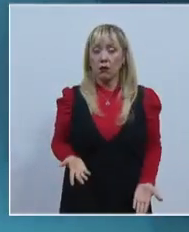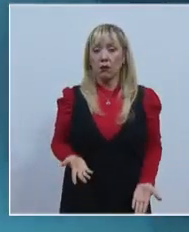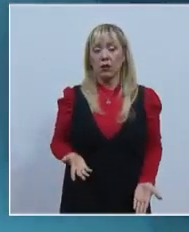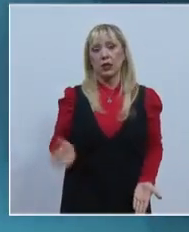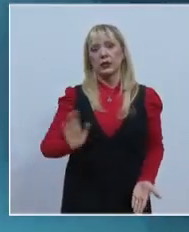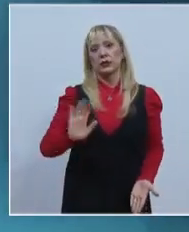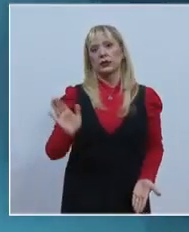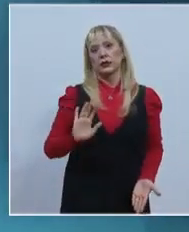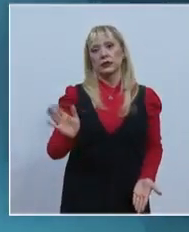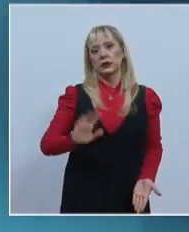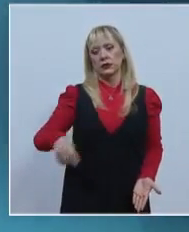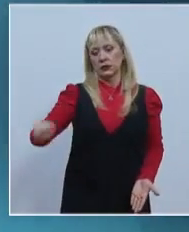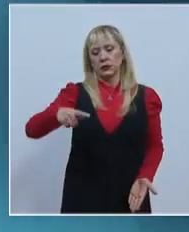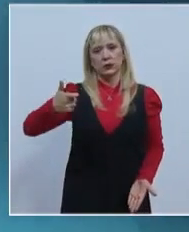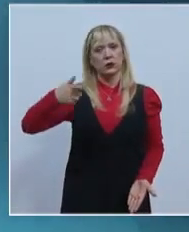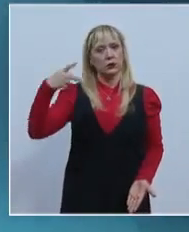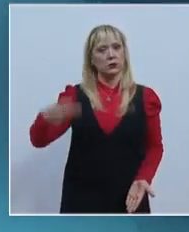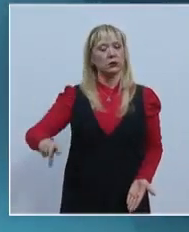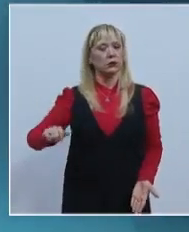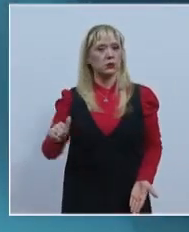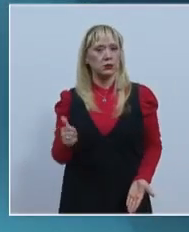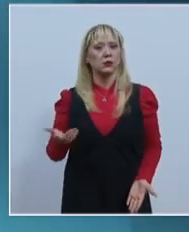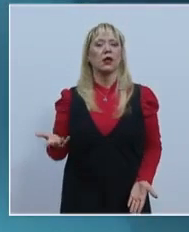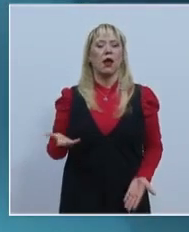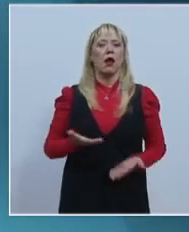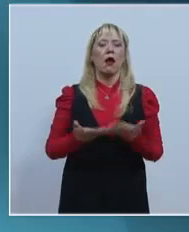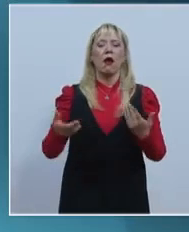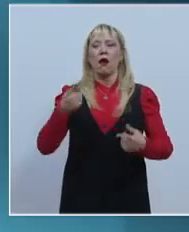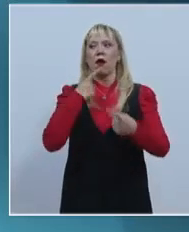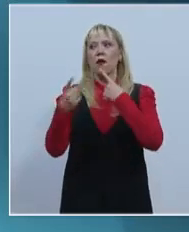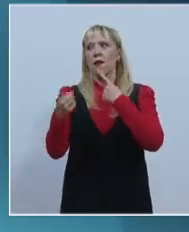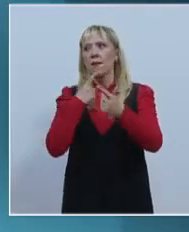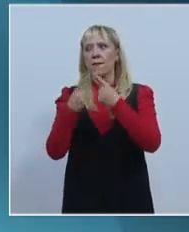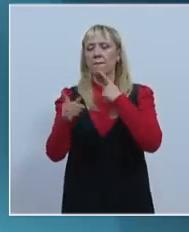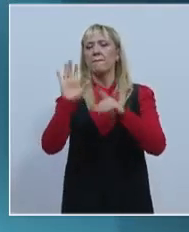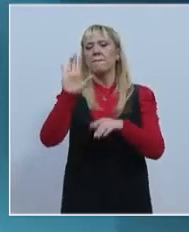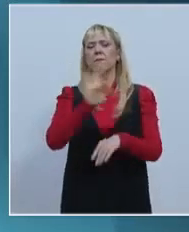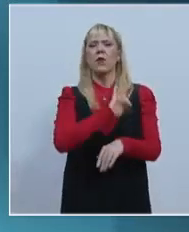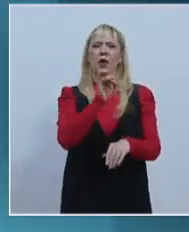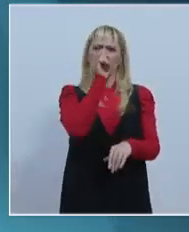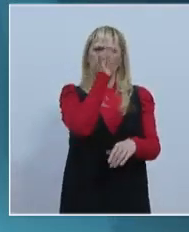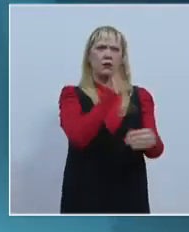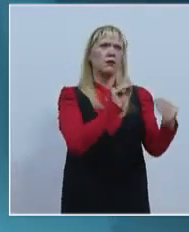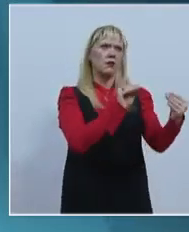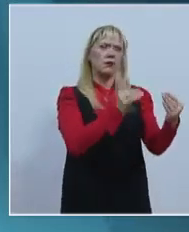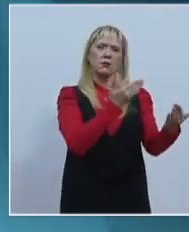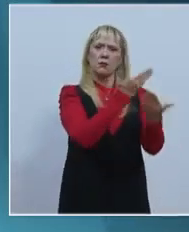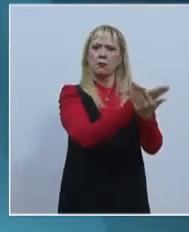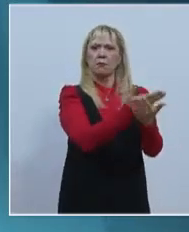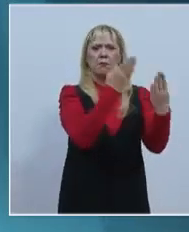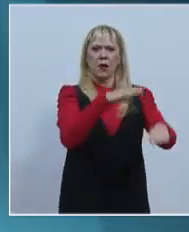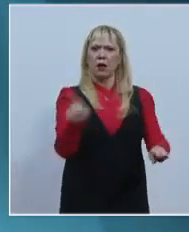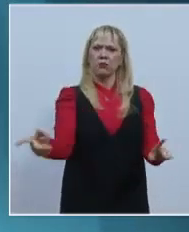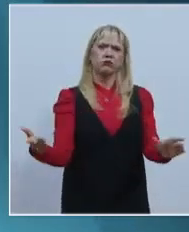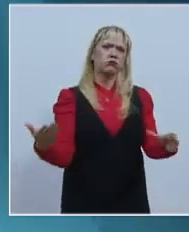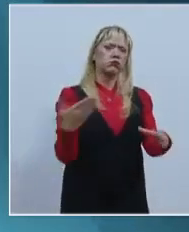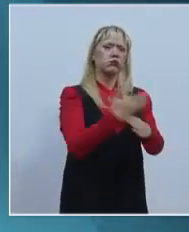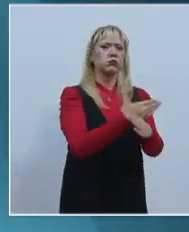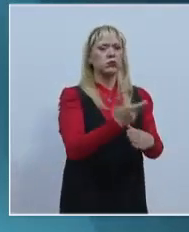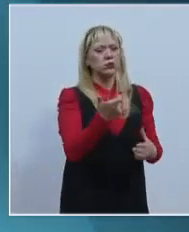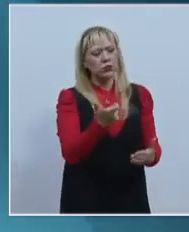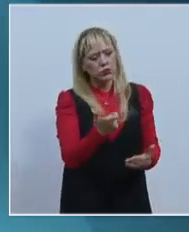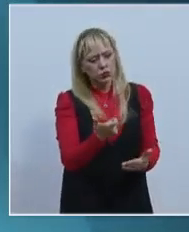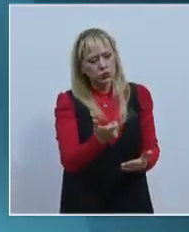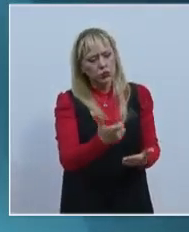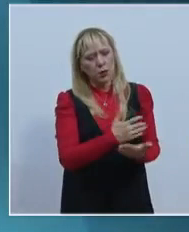al sistema financiero. La sala precisó que puede reclamarse directamente al banco el monto excedente de las